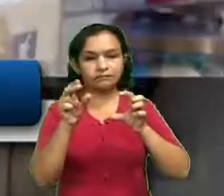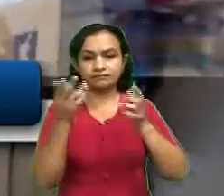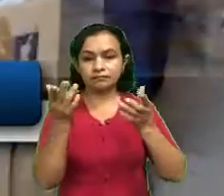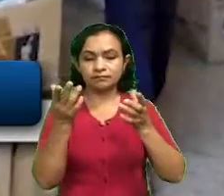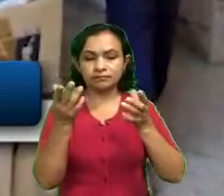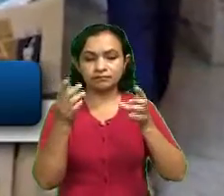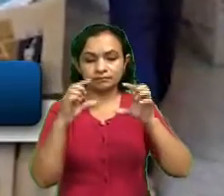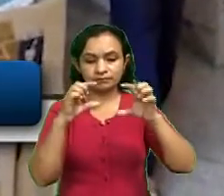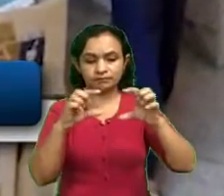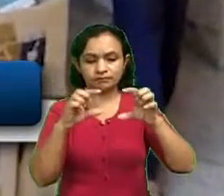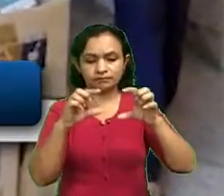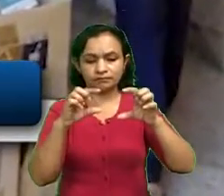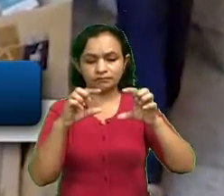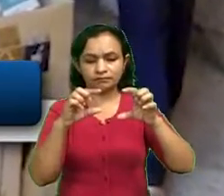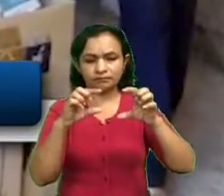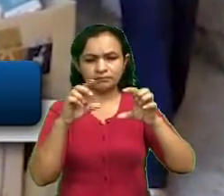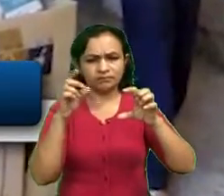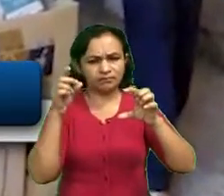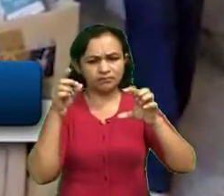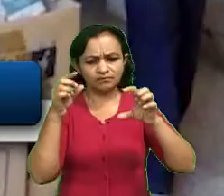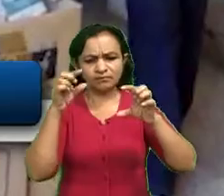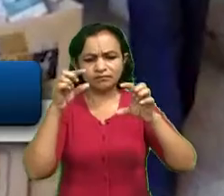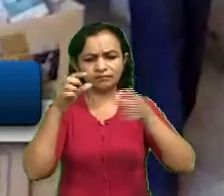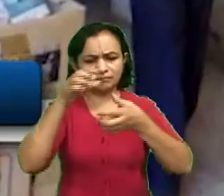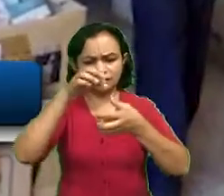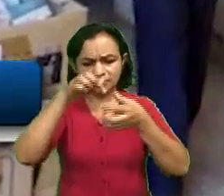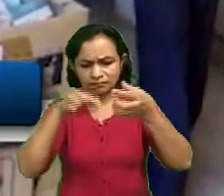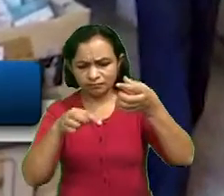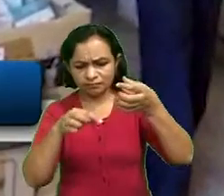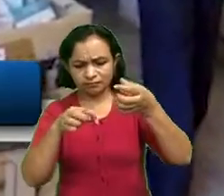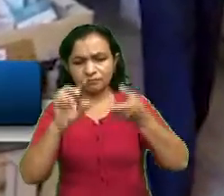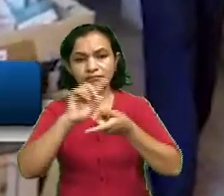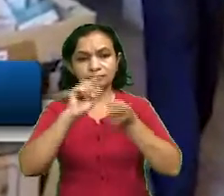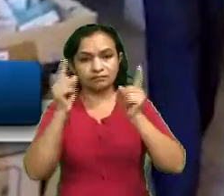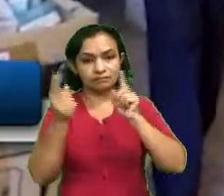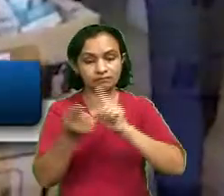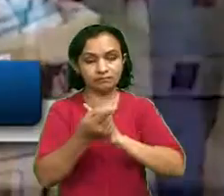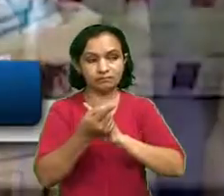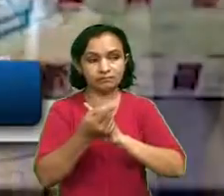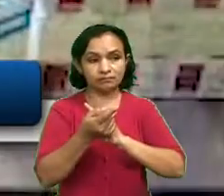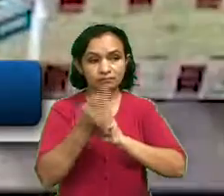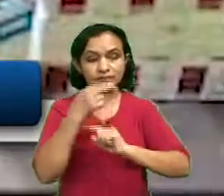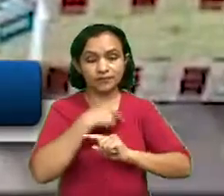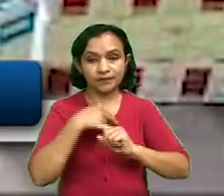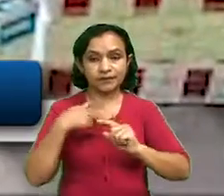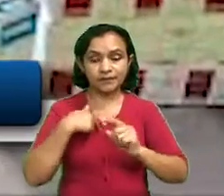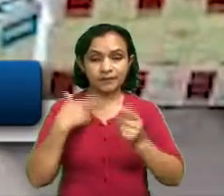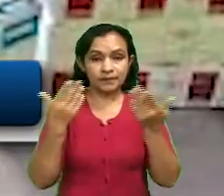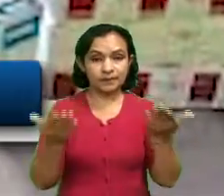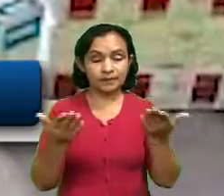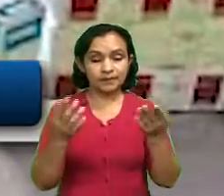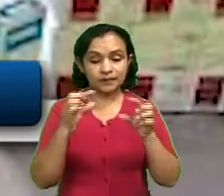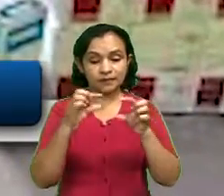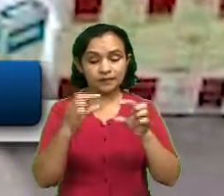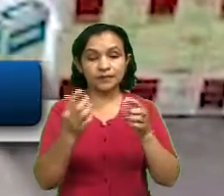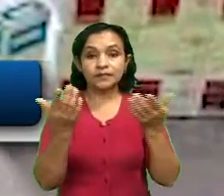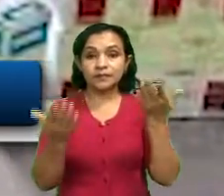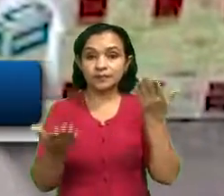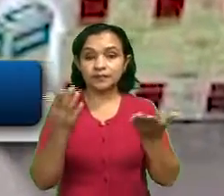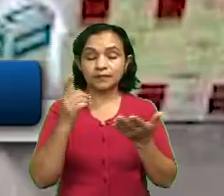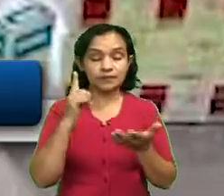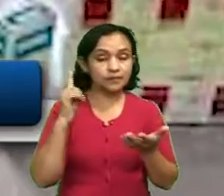la caja dice un dato y el jarabe dice otro, quiere decir que hicieron un cambio, ya sea el producto o el empaque.